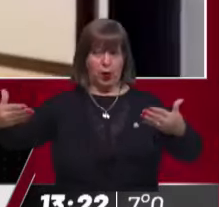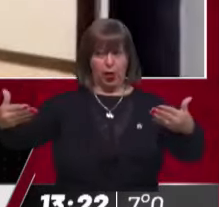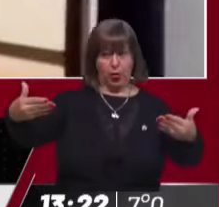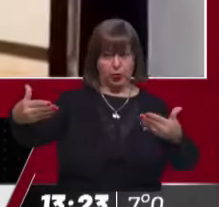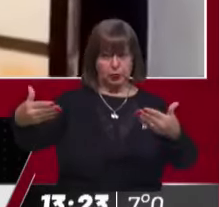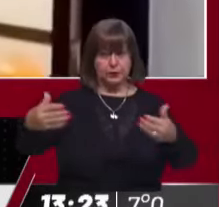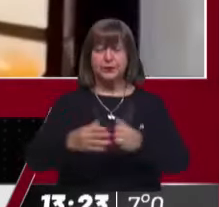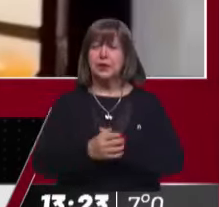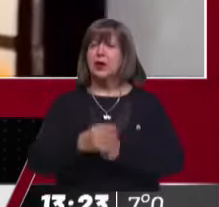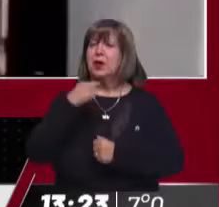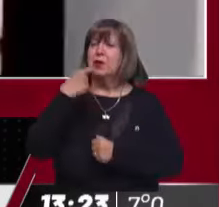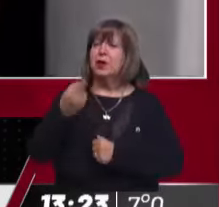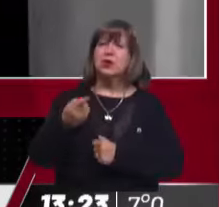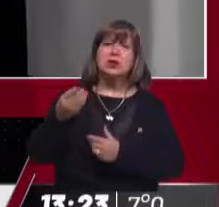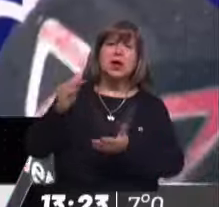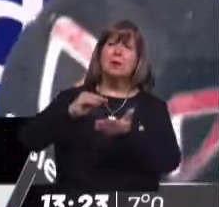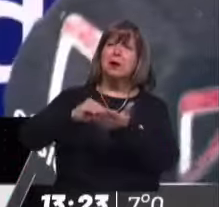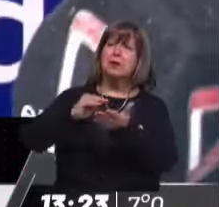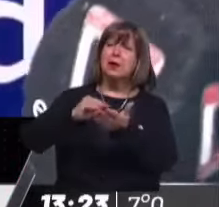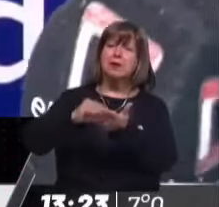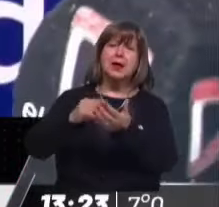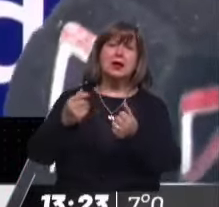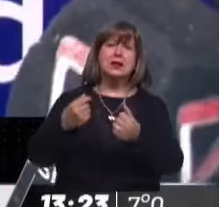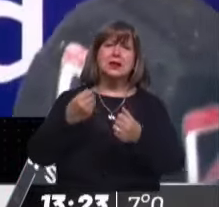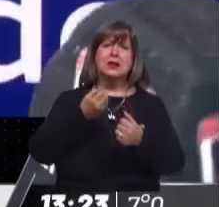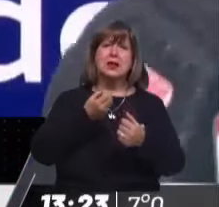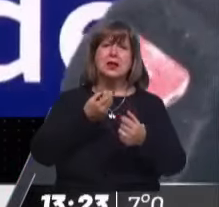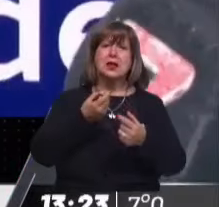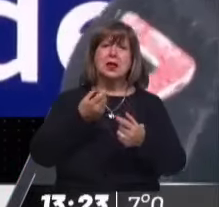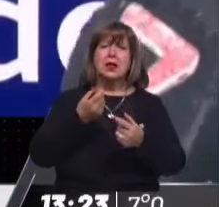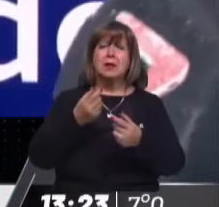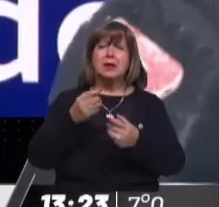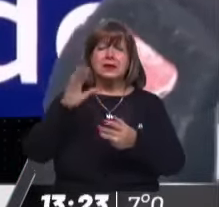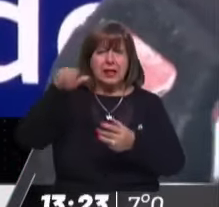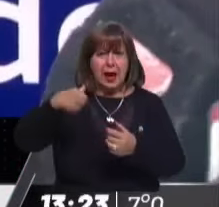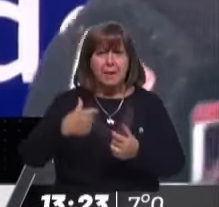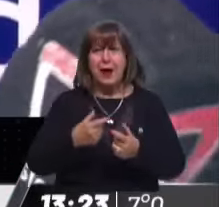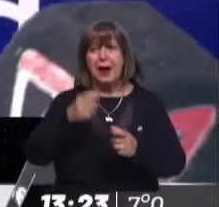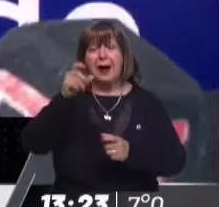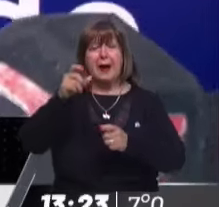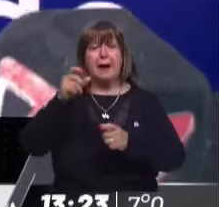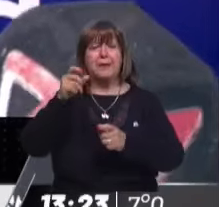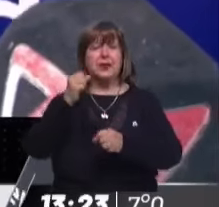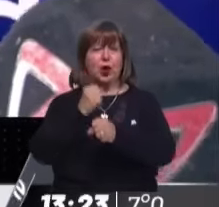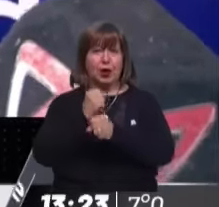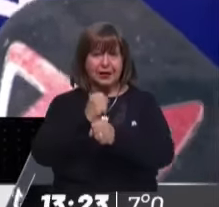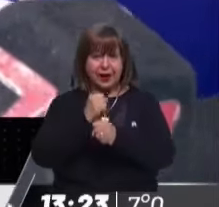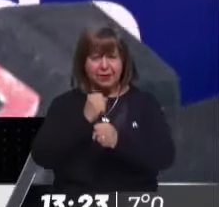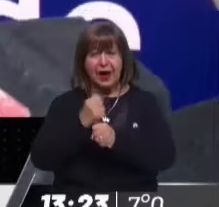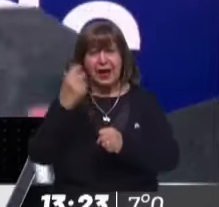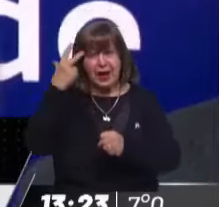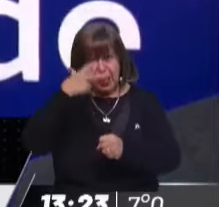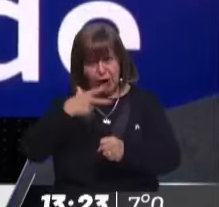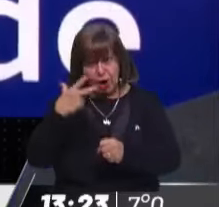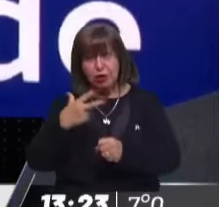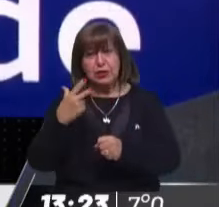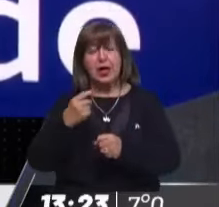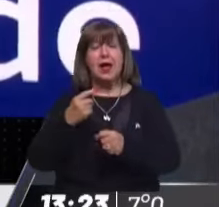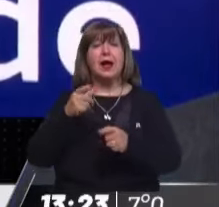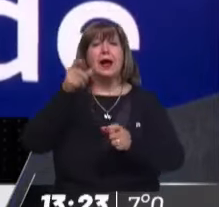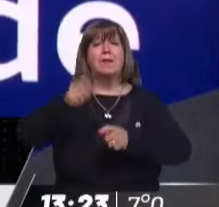citar a declarar? No. Está la declaración de la víctima, por ejemplo, la gente del hotel, no sé, amigos, gente del